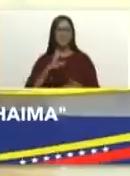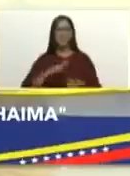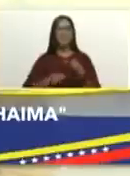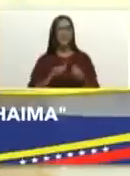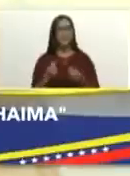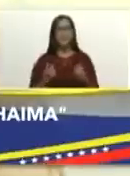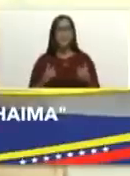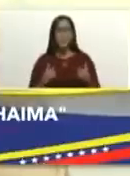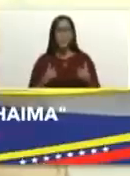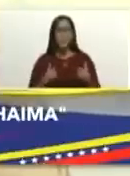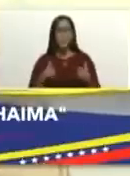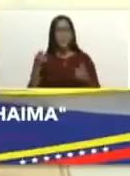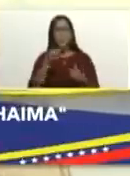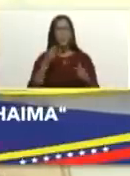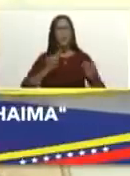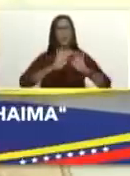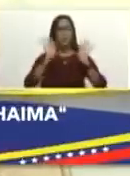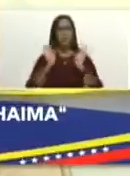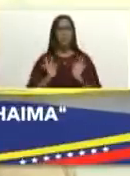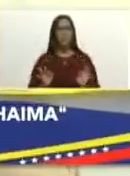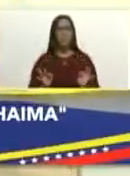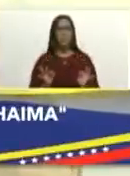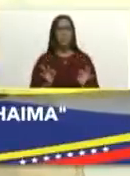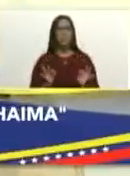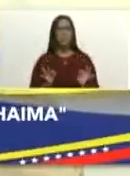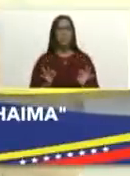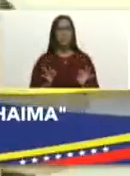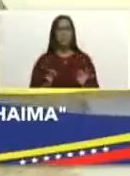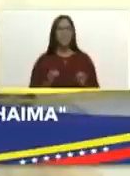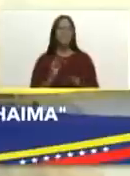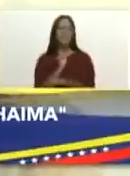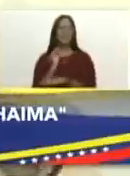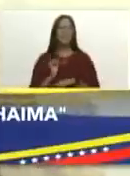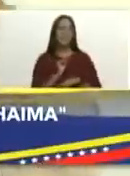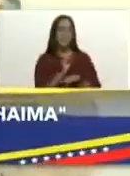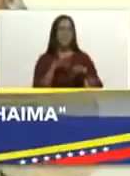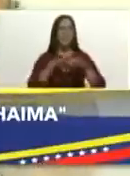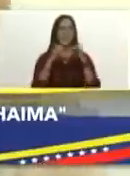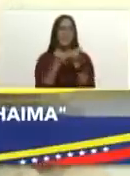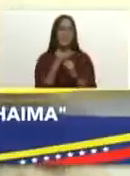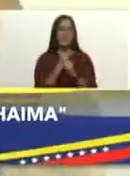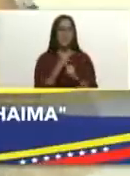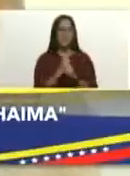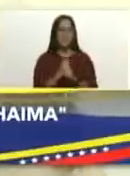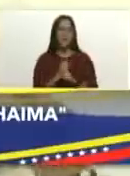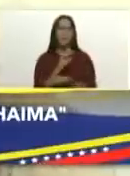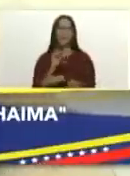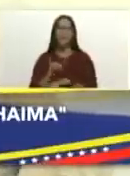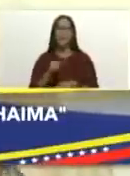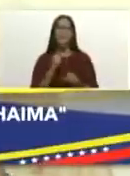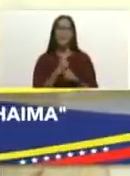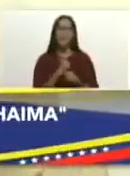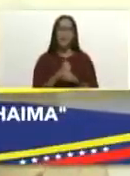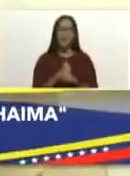yo? Buscando fórmulas para proteger a la clase obrera, para proteger al trabajador, a la